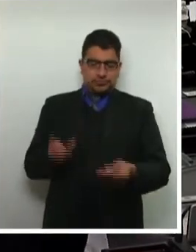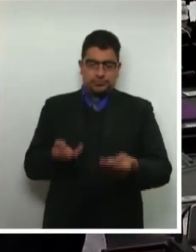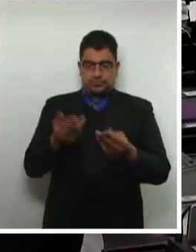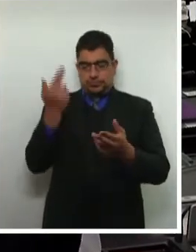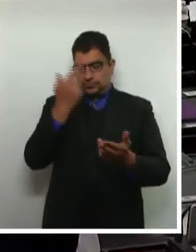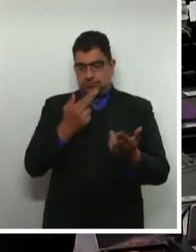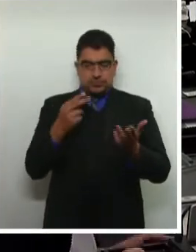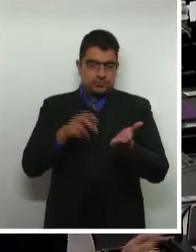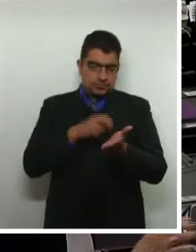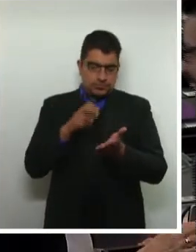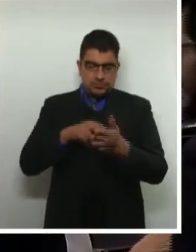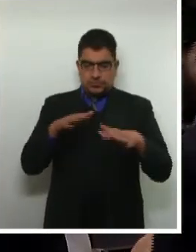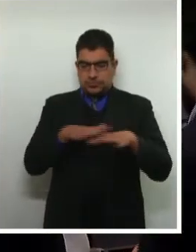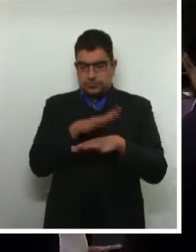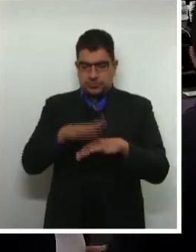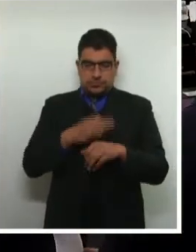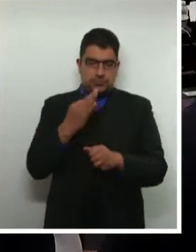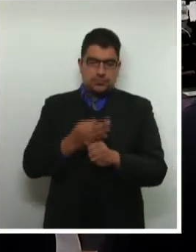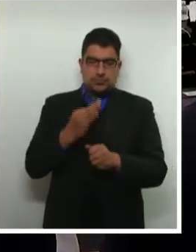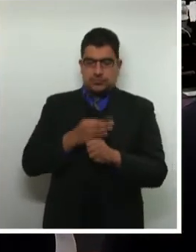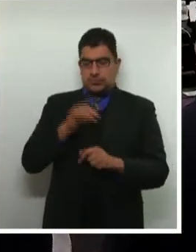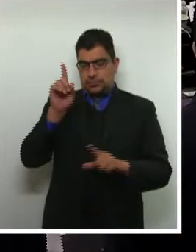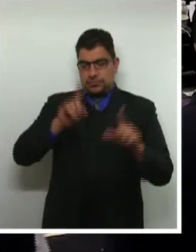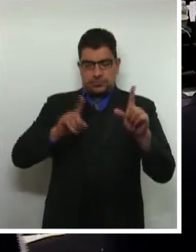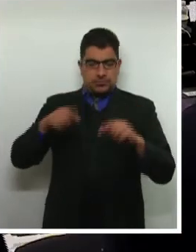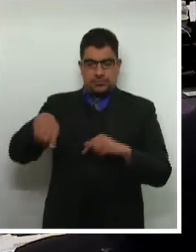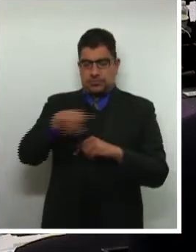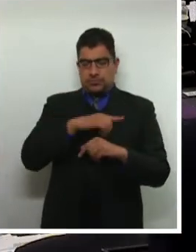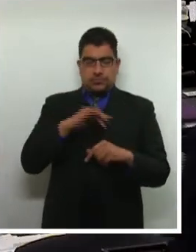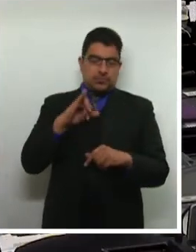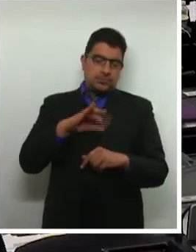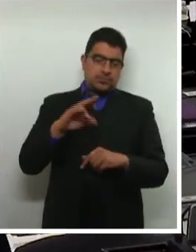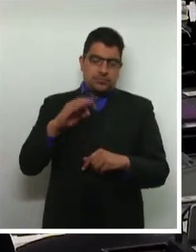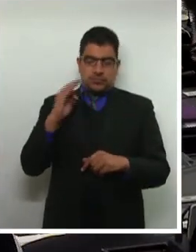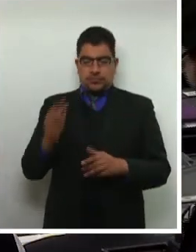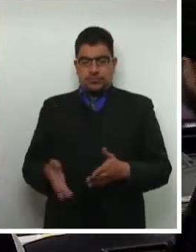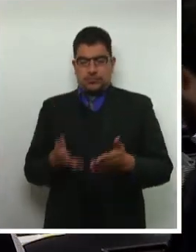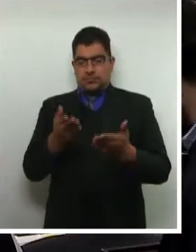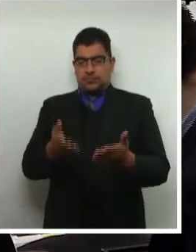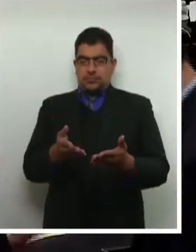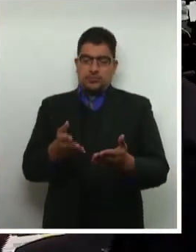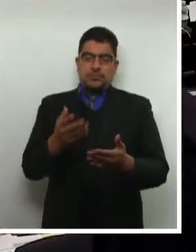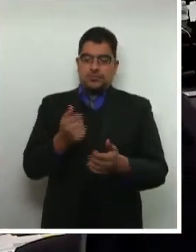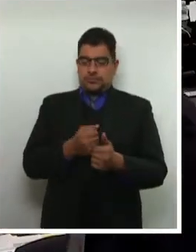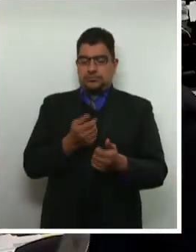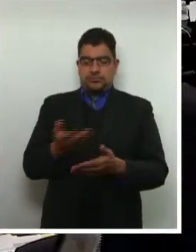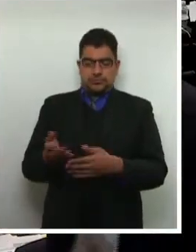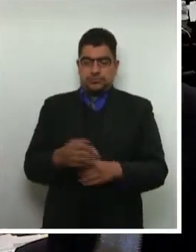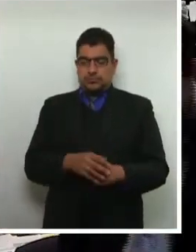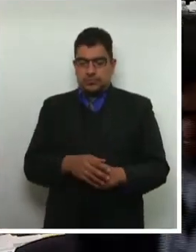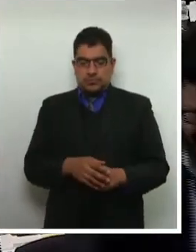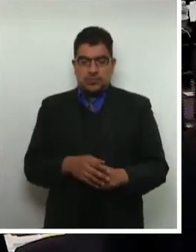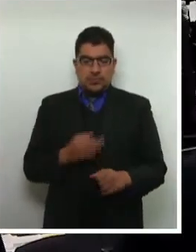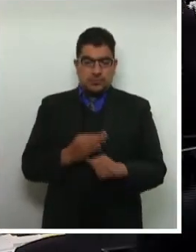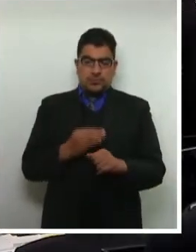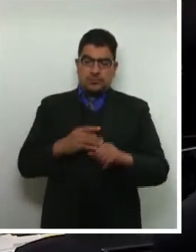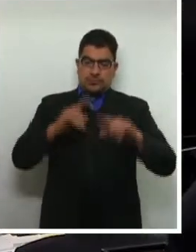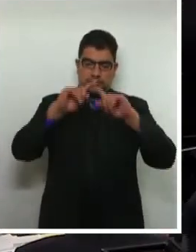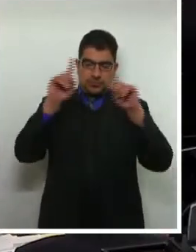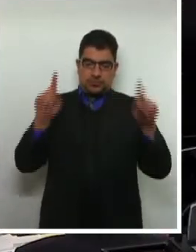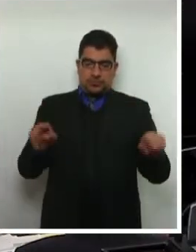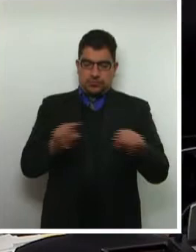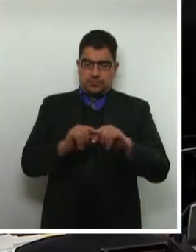propone modificar y que en unos momentos más sabremos si se acepta o no la misma. En el tablero